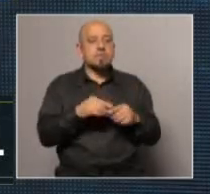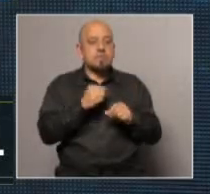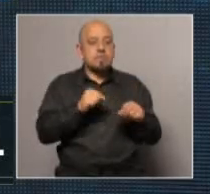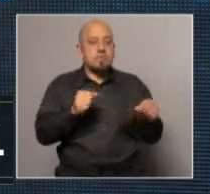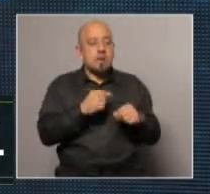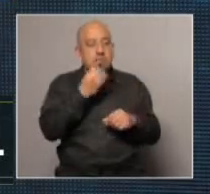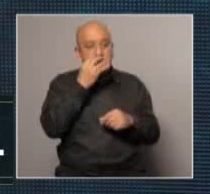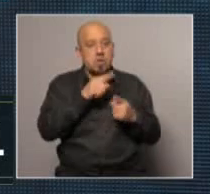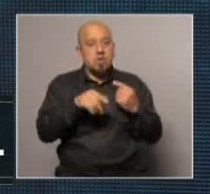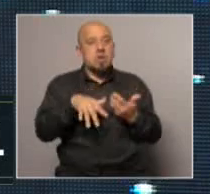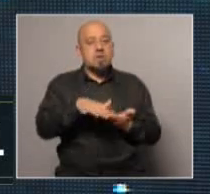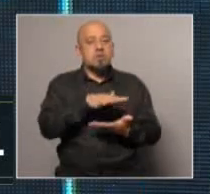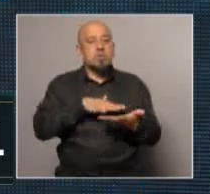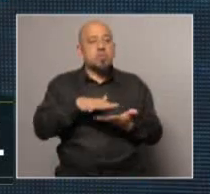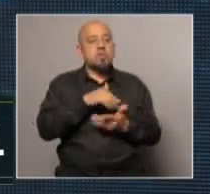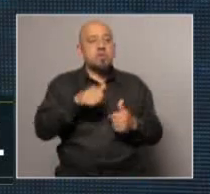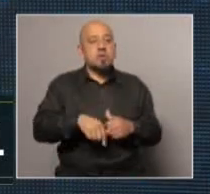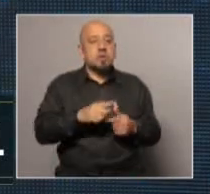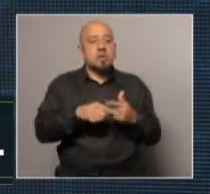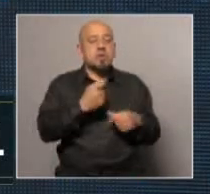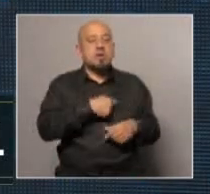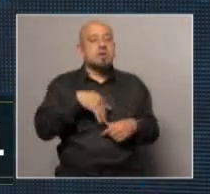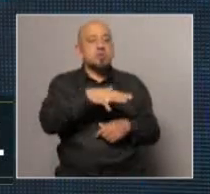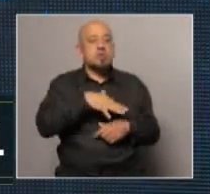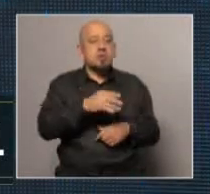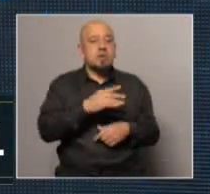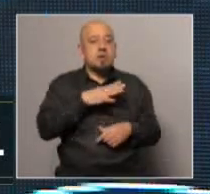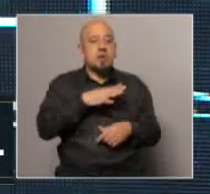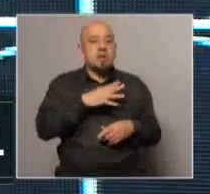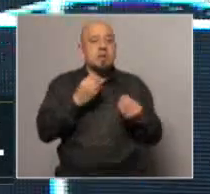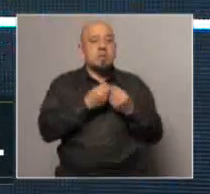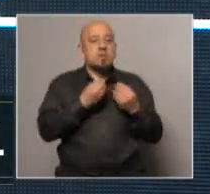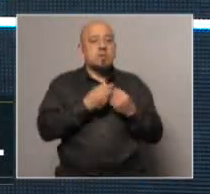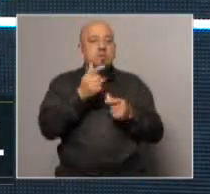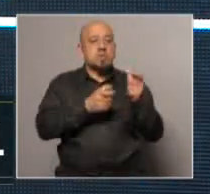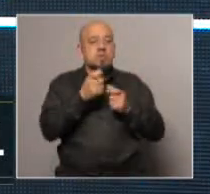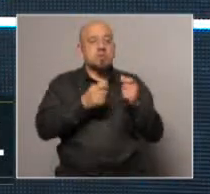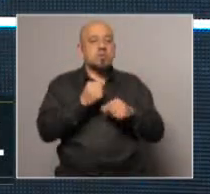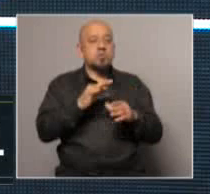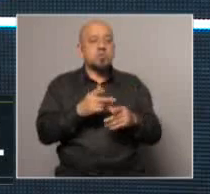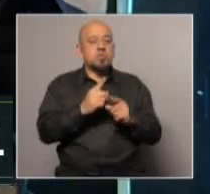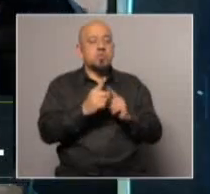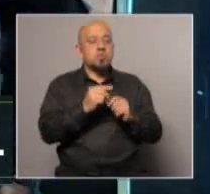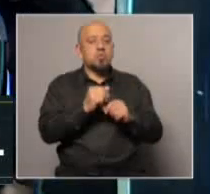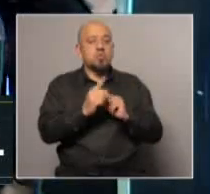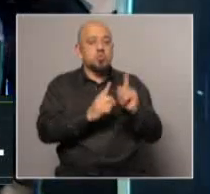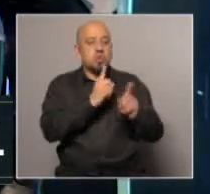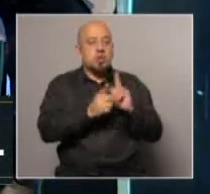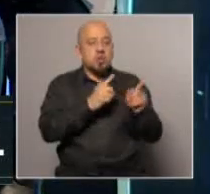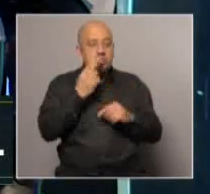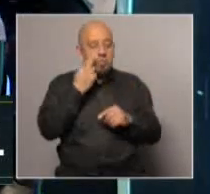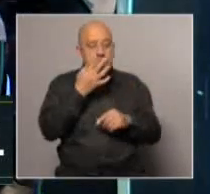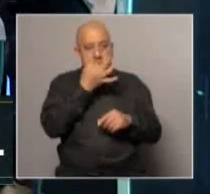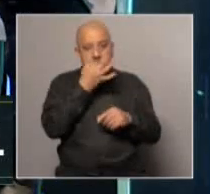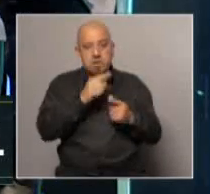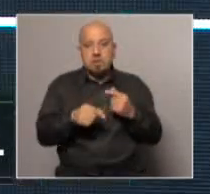una situación dificultosa que tenemos en la sociedad, que es que tenemos muchas personas que son usuarios problemáticos de drogas. Muy bien, Daniel, muchísimas gracias por